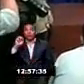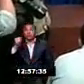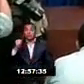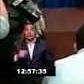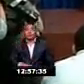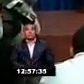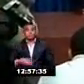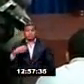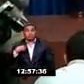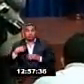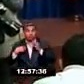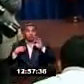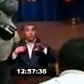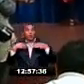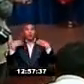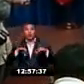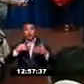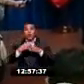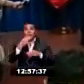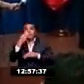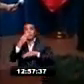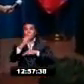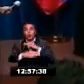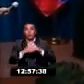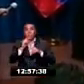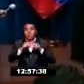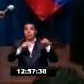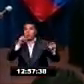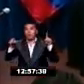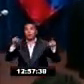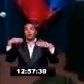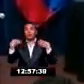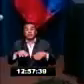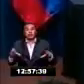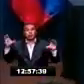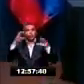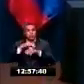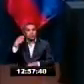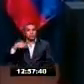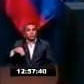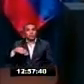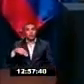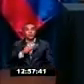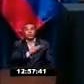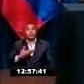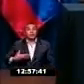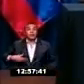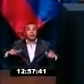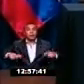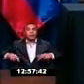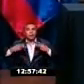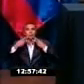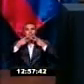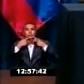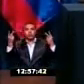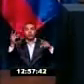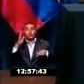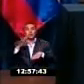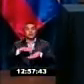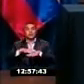al coronavirus como una pandemia. Y luego de que la noche del miércoles el presidente de la República, Lenín Moreno, declarara una